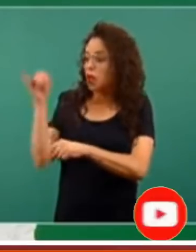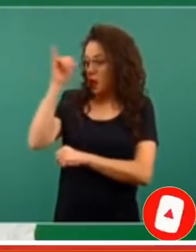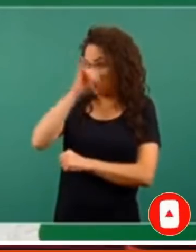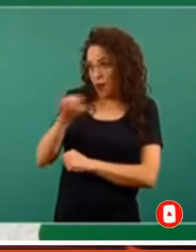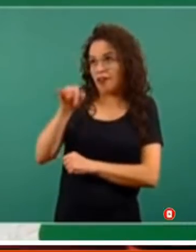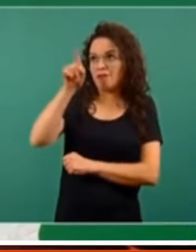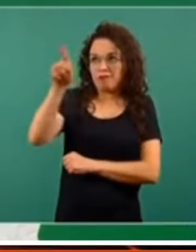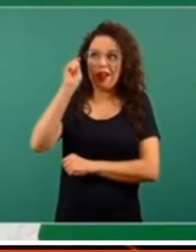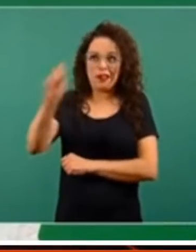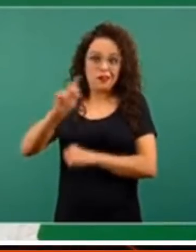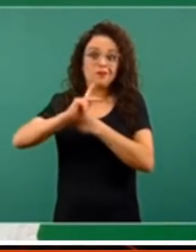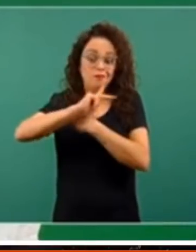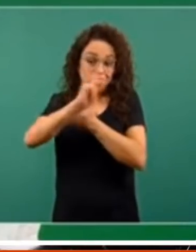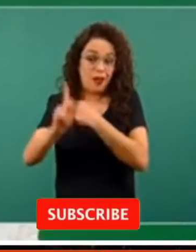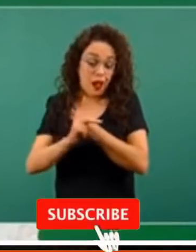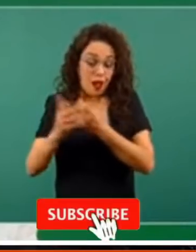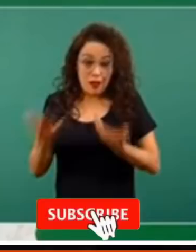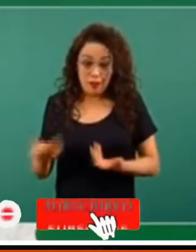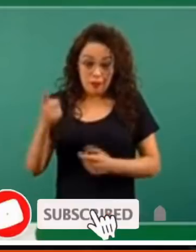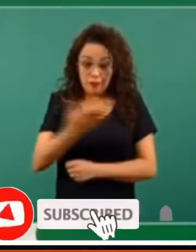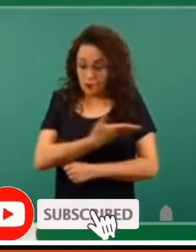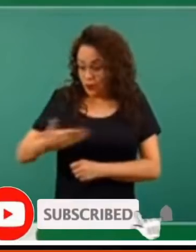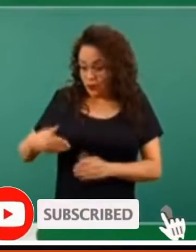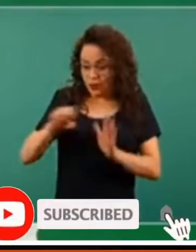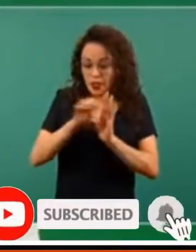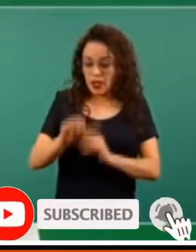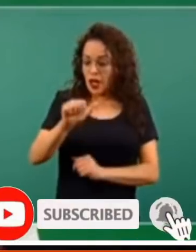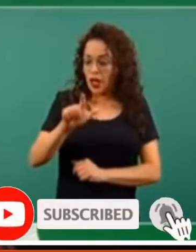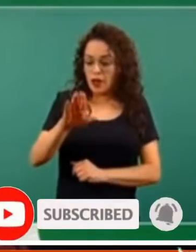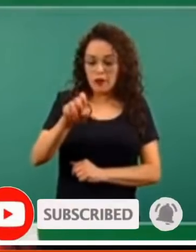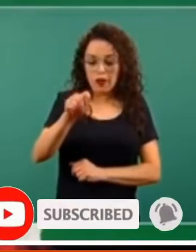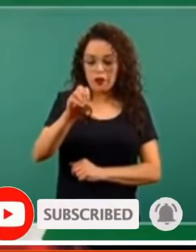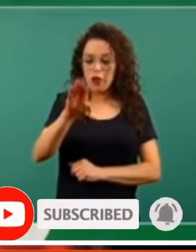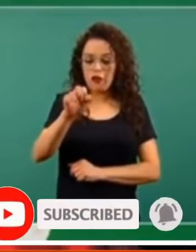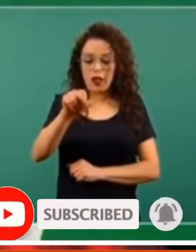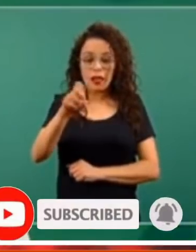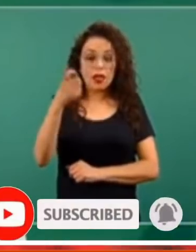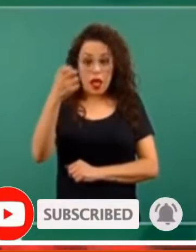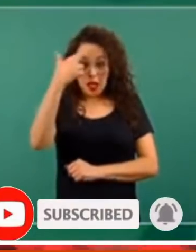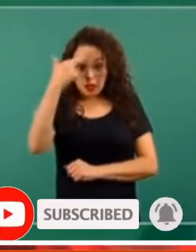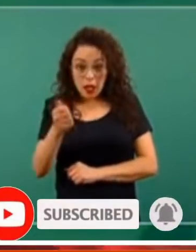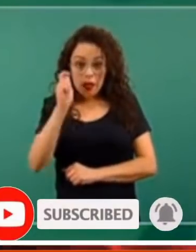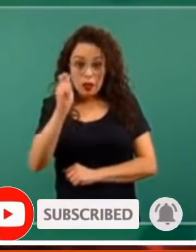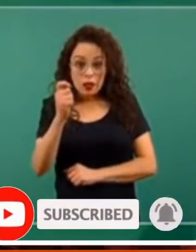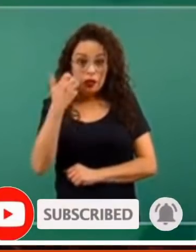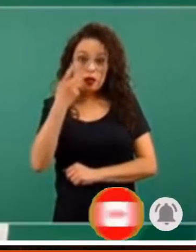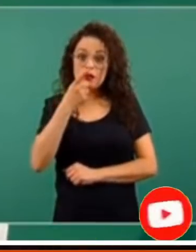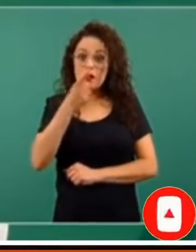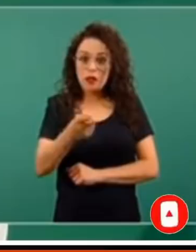Estado y una persona tan prominente como Alberto Fernández, pues desde luego eso no lleva a hacer